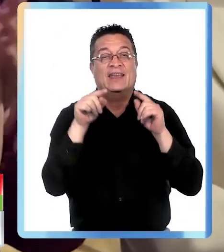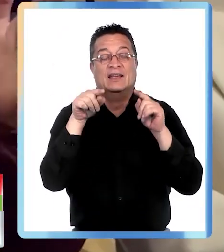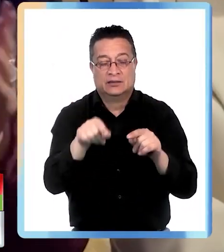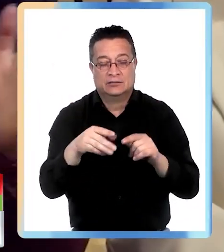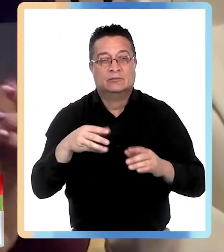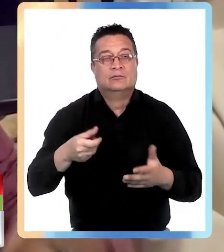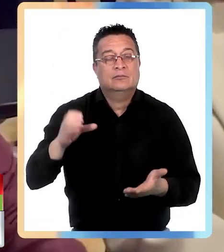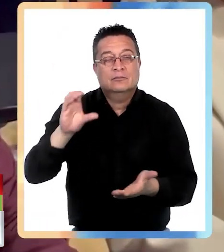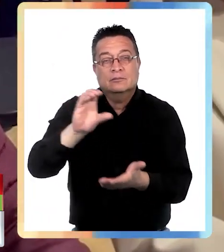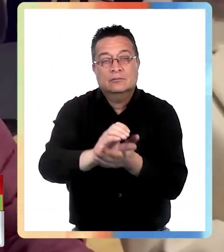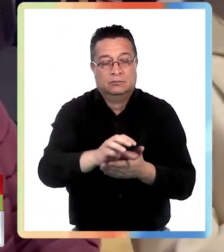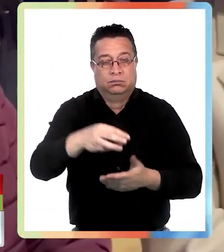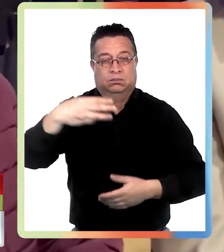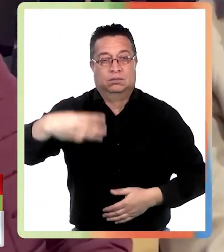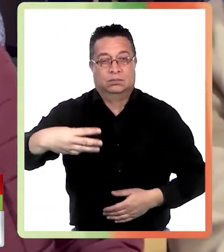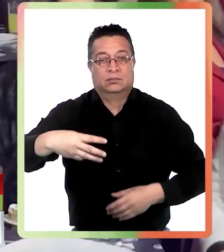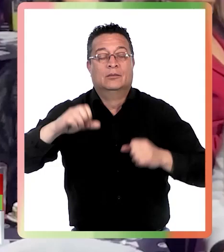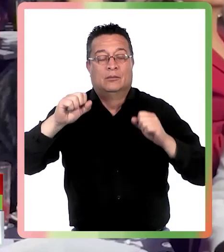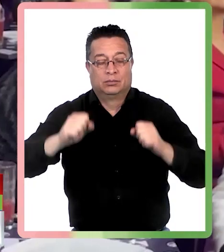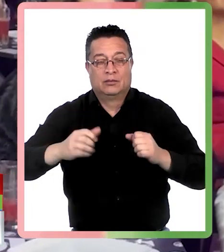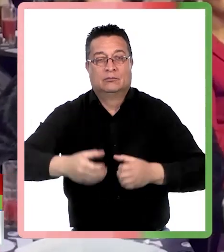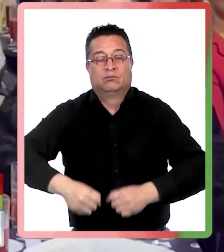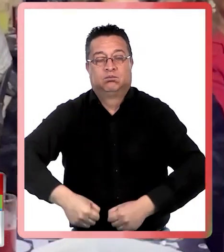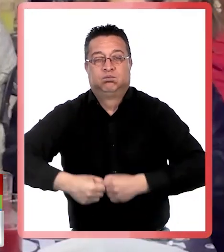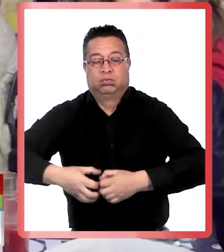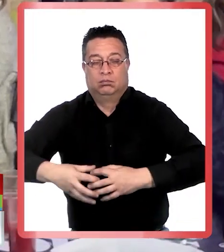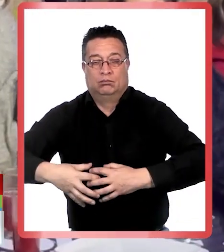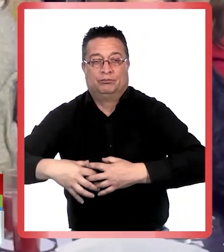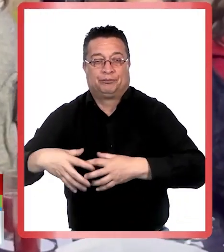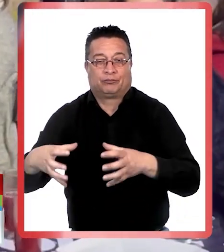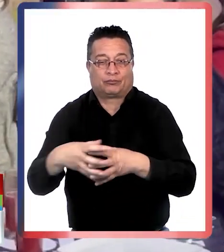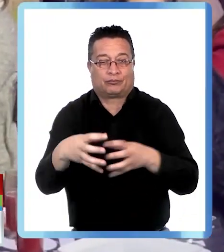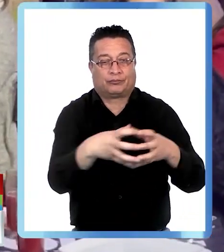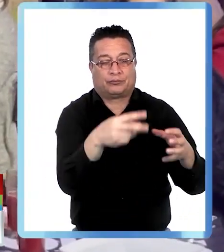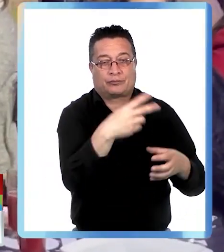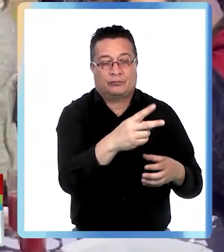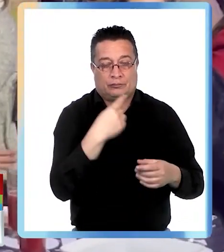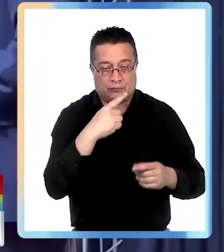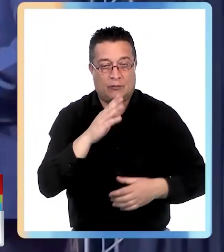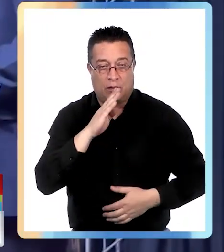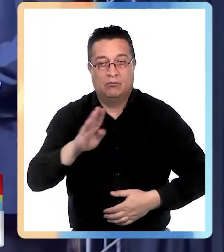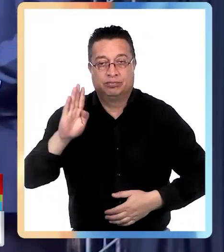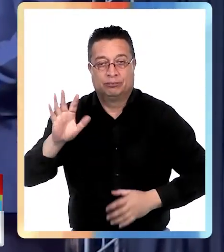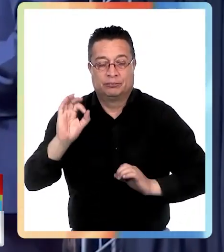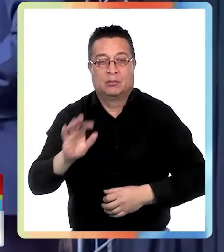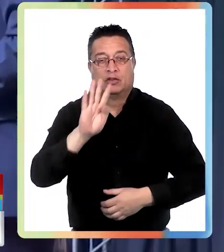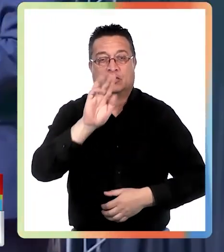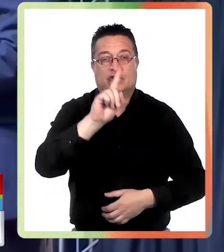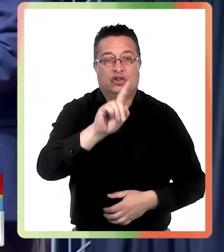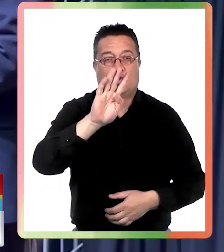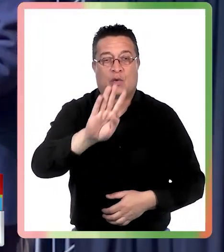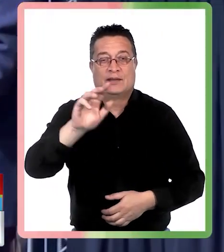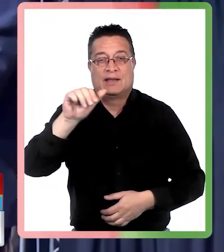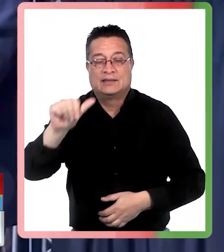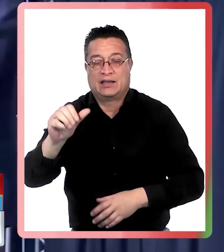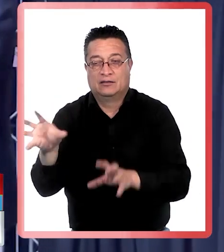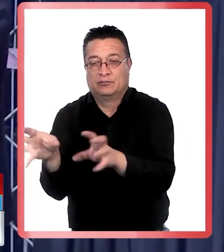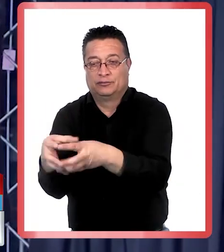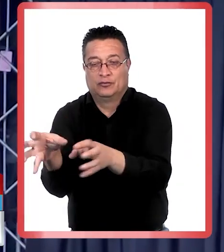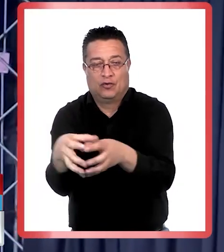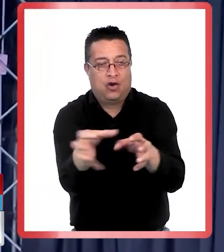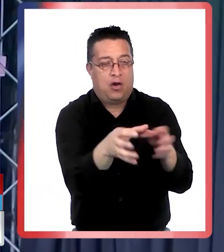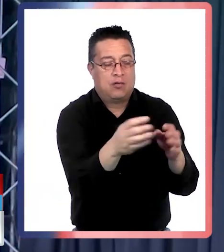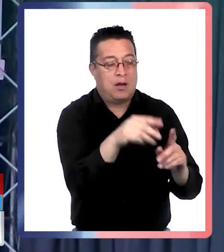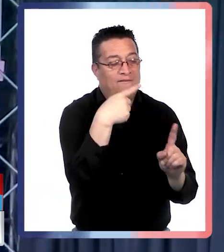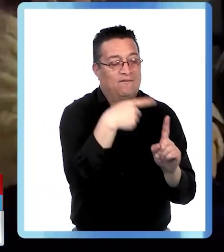importante aporte municipal destinado a fortalecer sus organizaciones en un acto lleno de compromiso comunitario 146 entidades